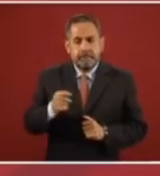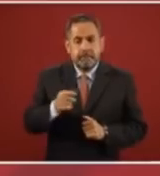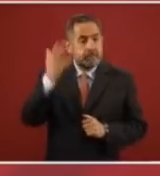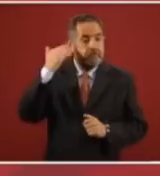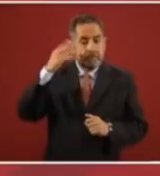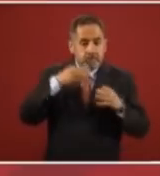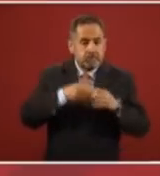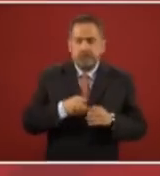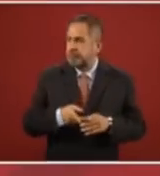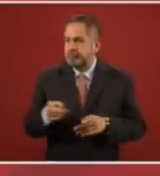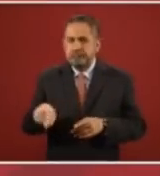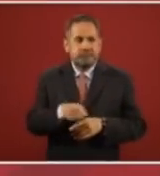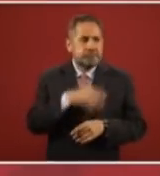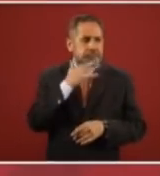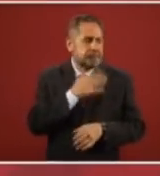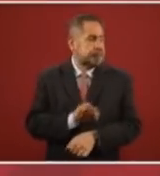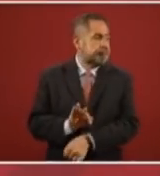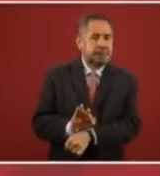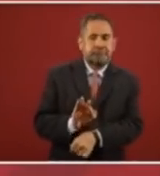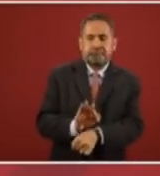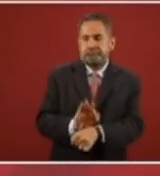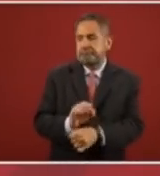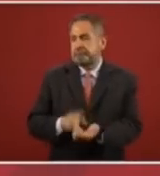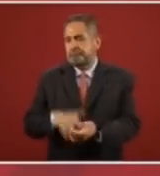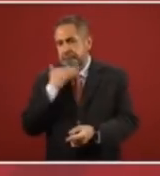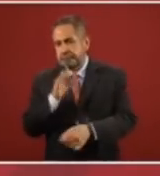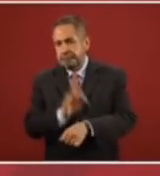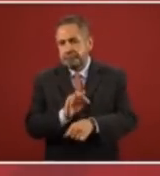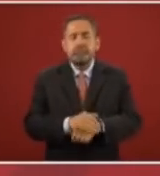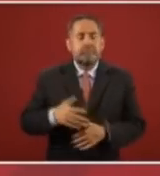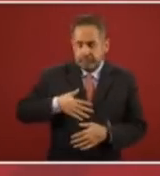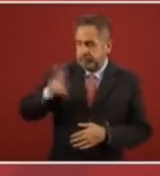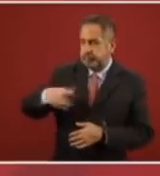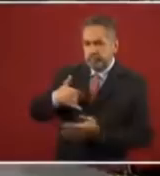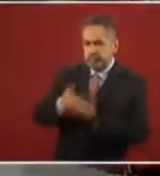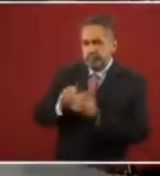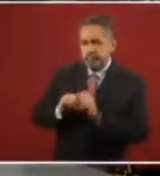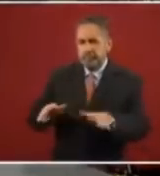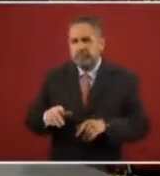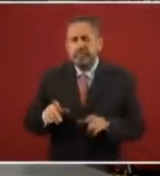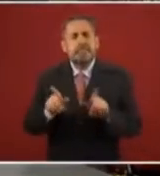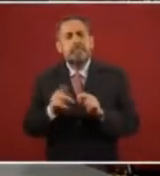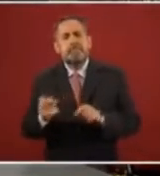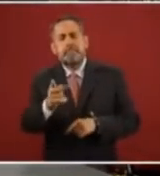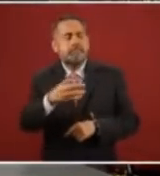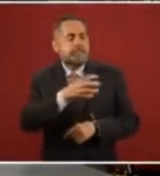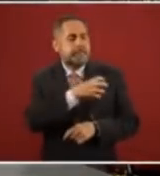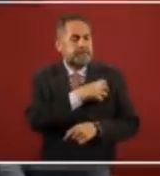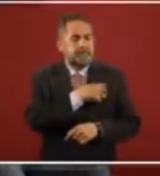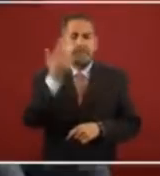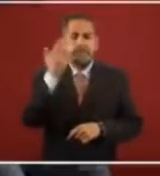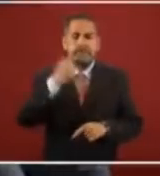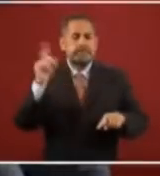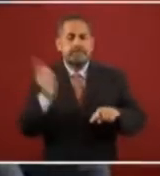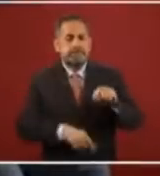se dedicaban a proteger, sí, actos de corrupción. Yo lo he publicado. Señor, nada más una pregunta. El capitán que fue